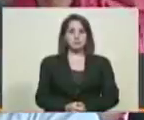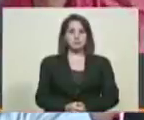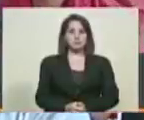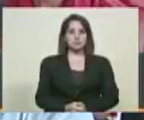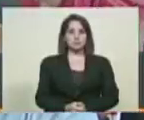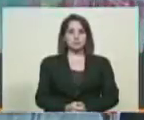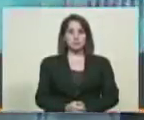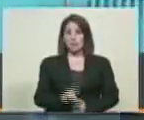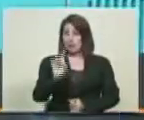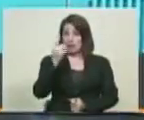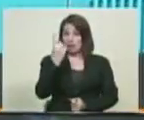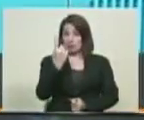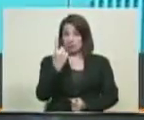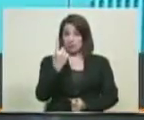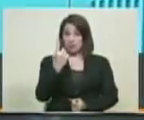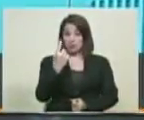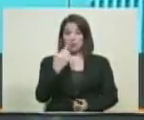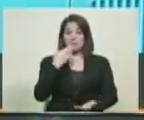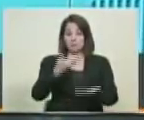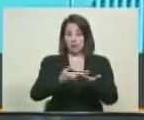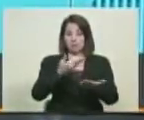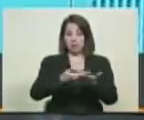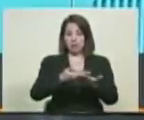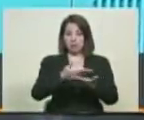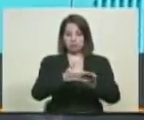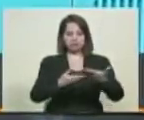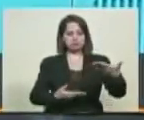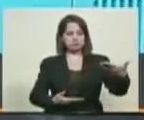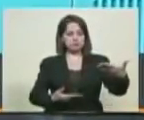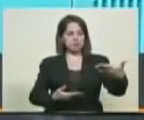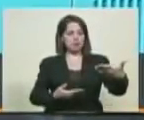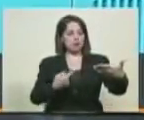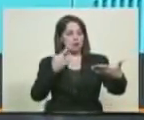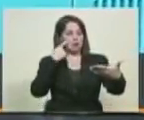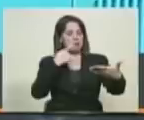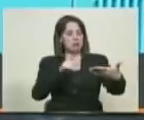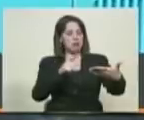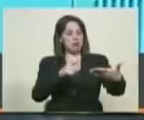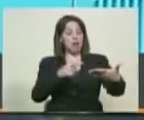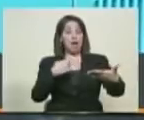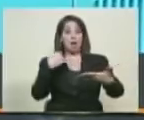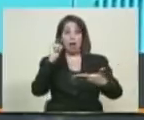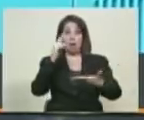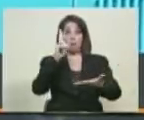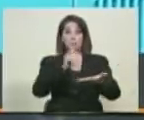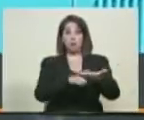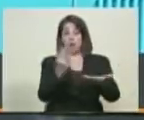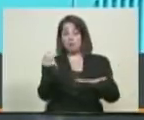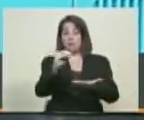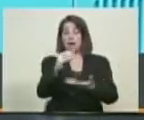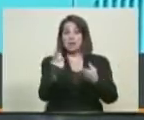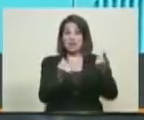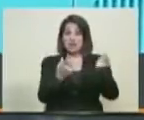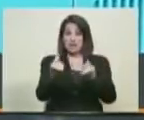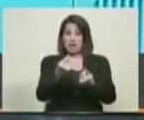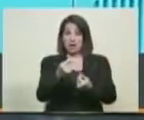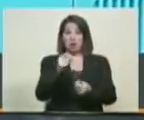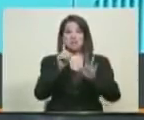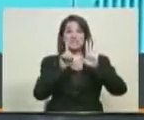En primer lugar, me solicita la aprobación de recursos adicionales por un monto